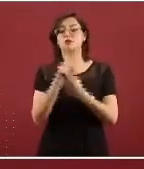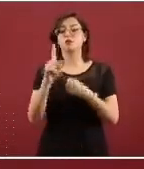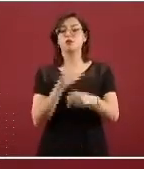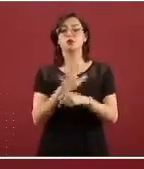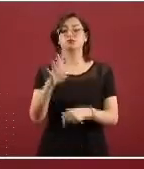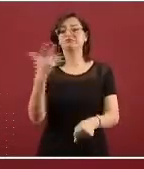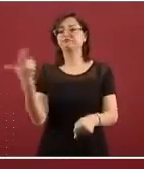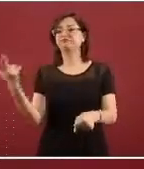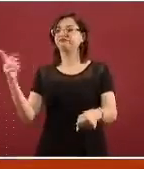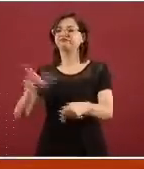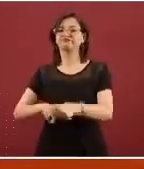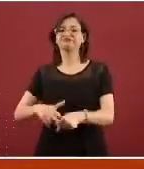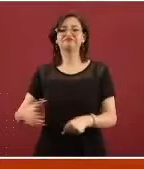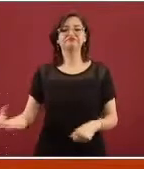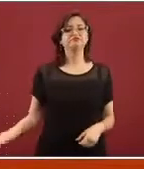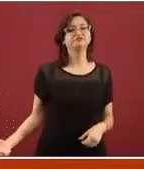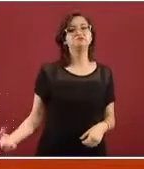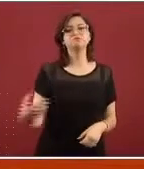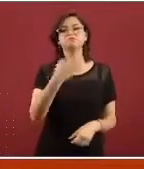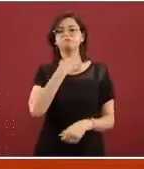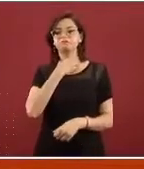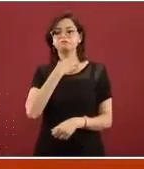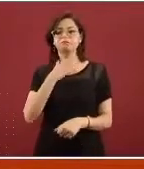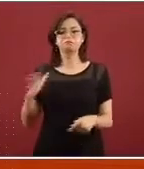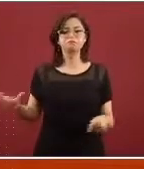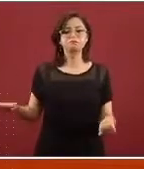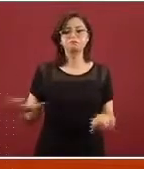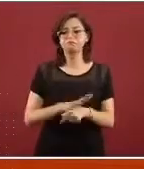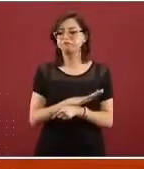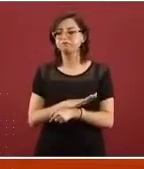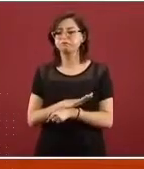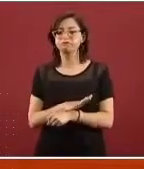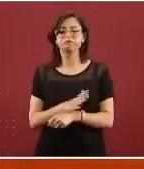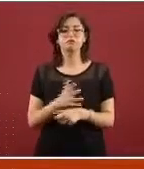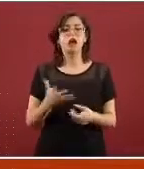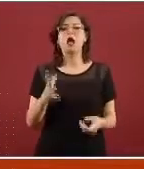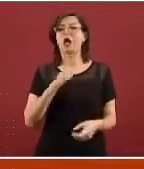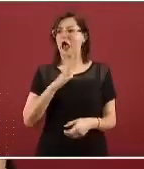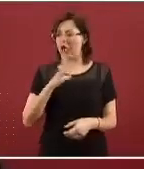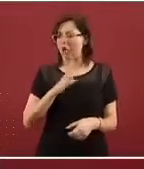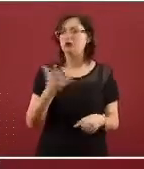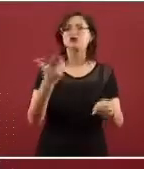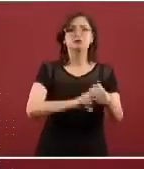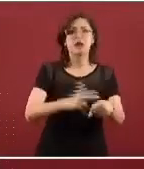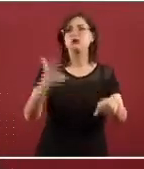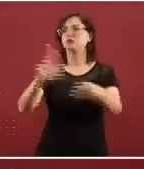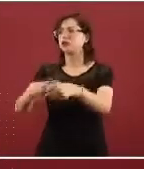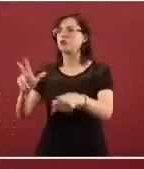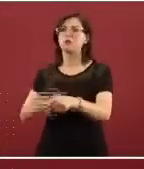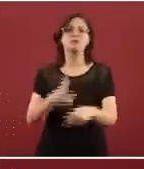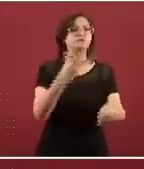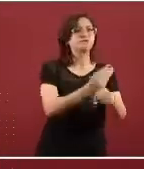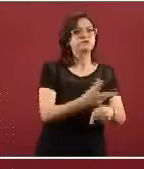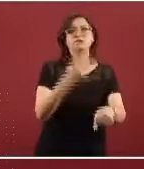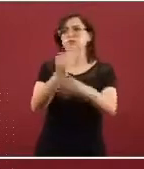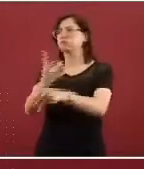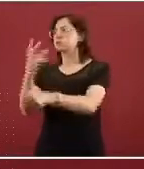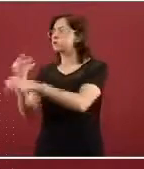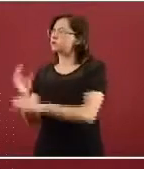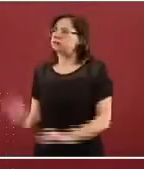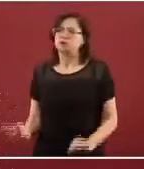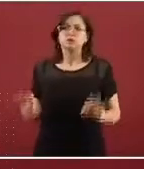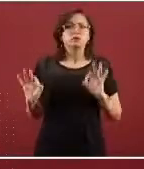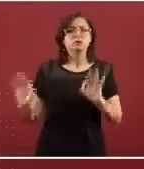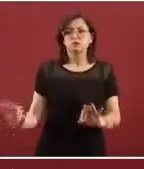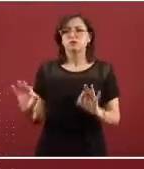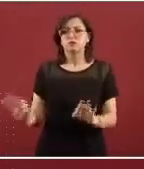la capacidad instalada, reconvertida, expandida y reforzada que ya tenemos en el sector salud.